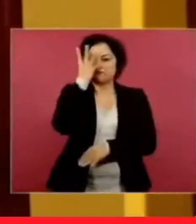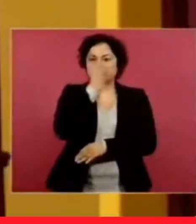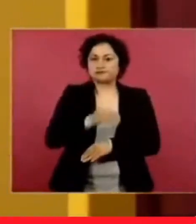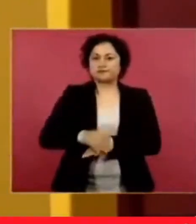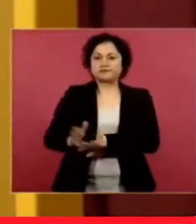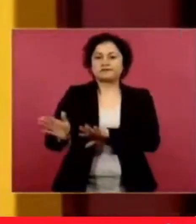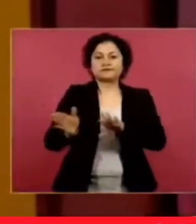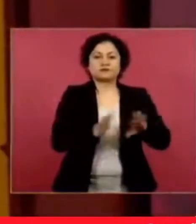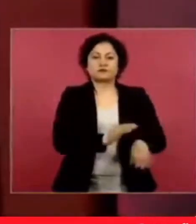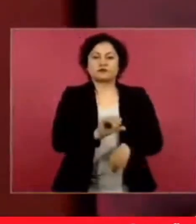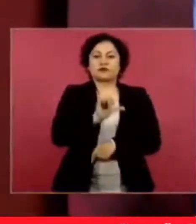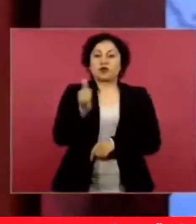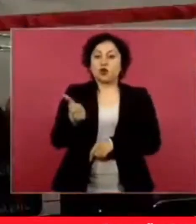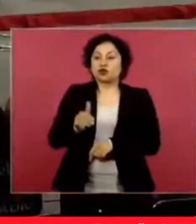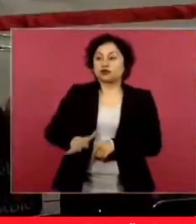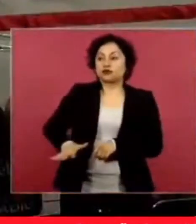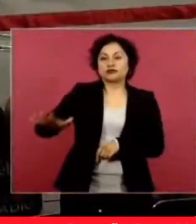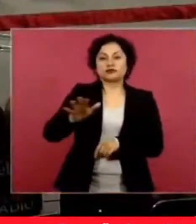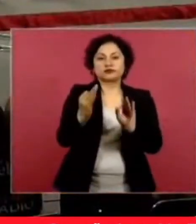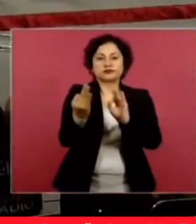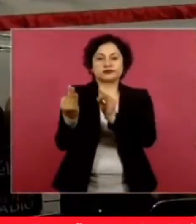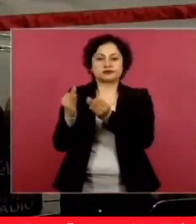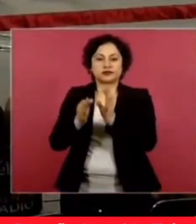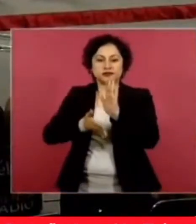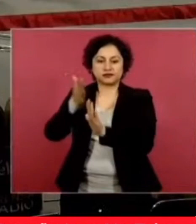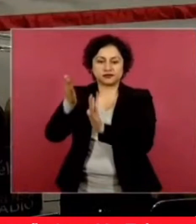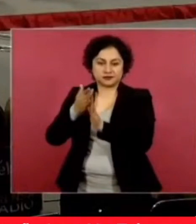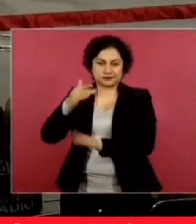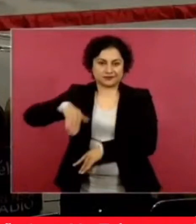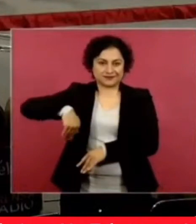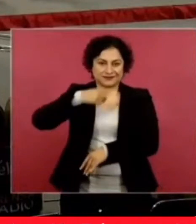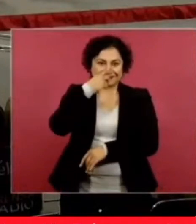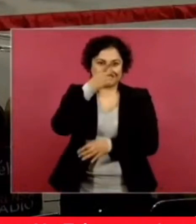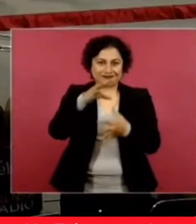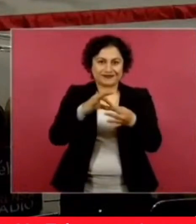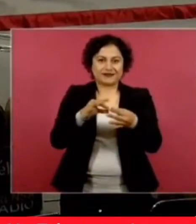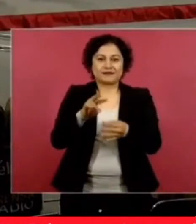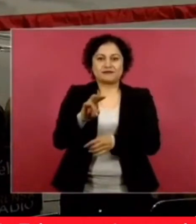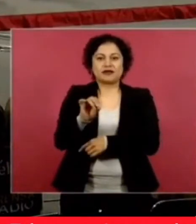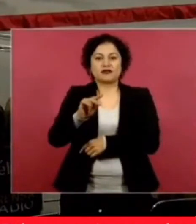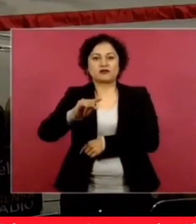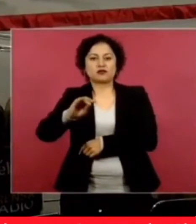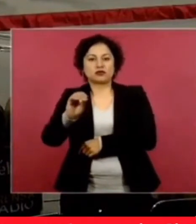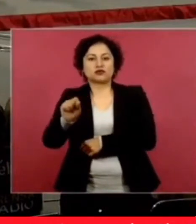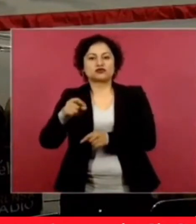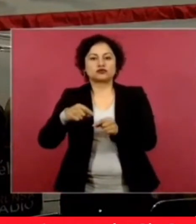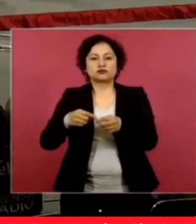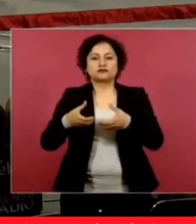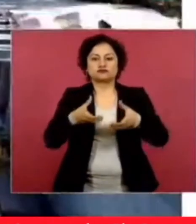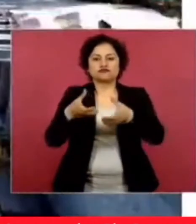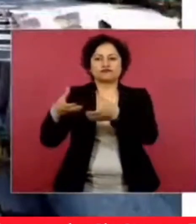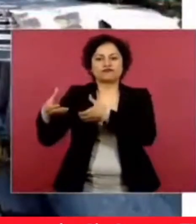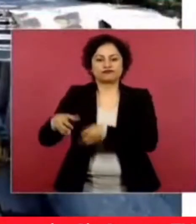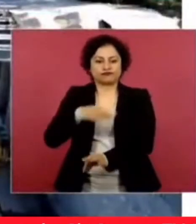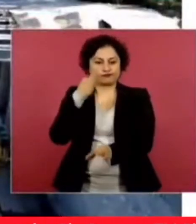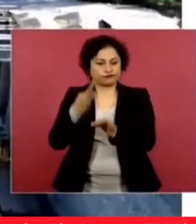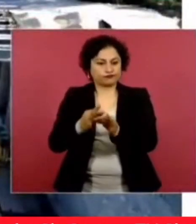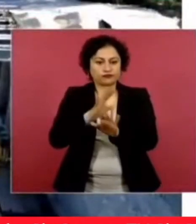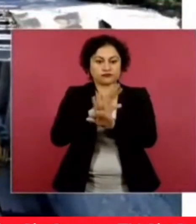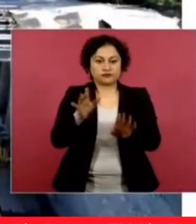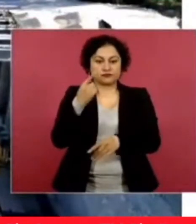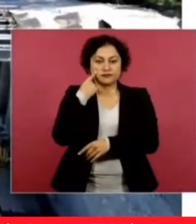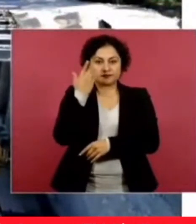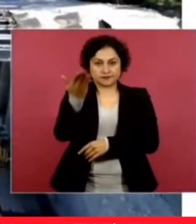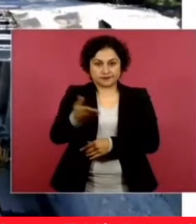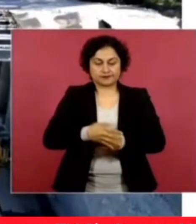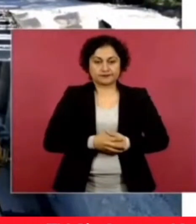complementarias como dije cinco viaductos terminados trescientas veinticinco obras de drenaje transversal